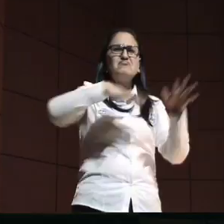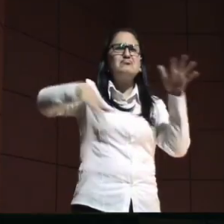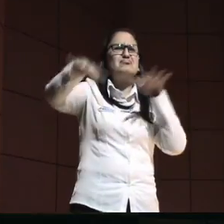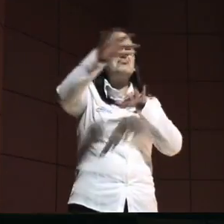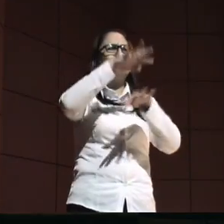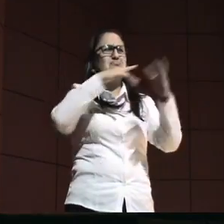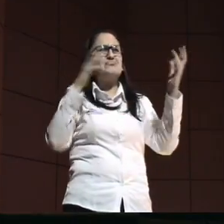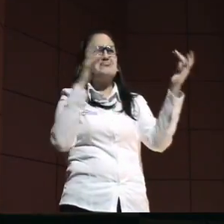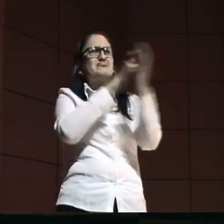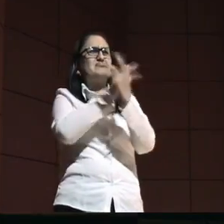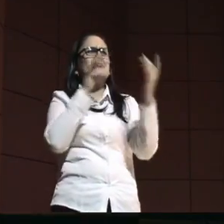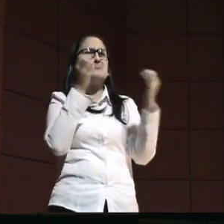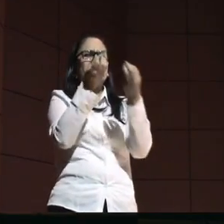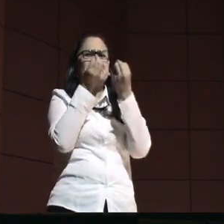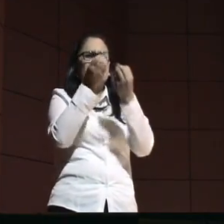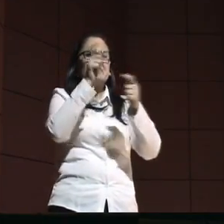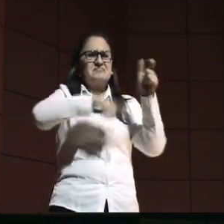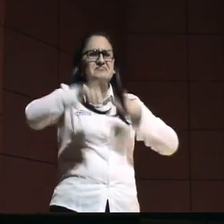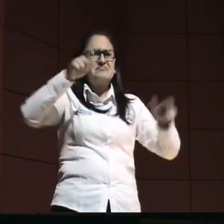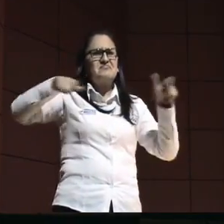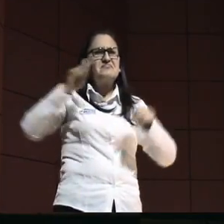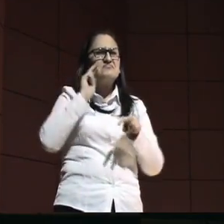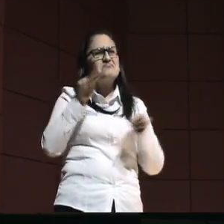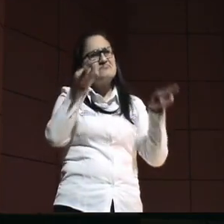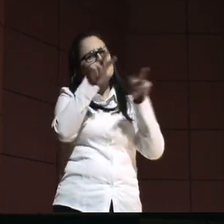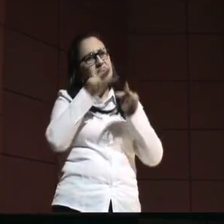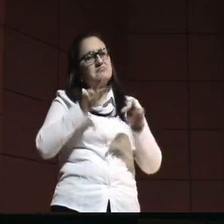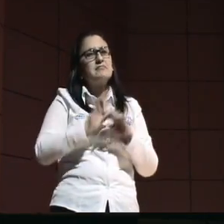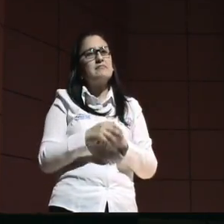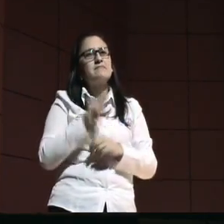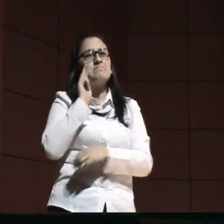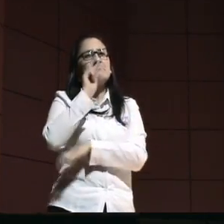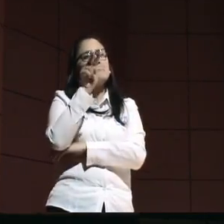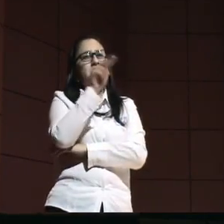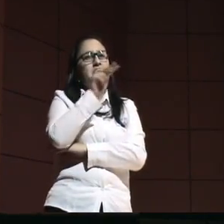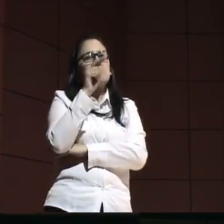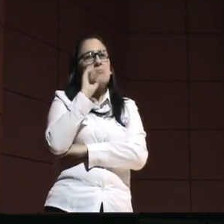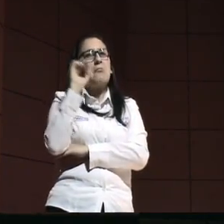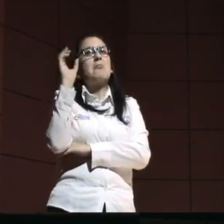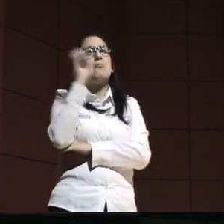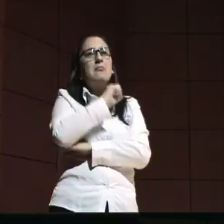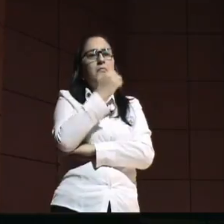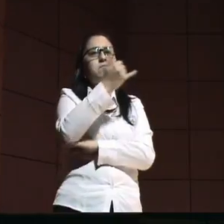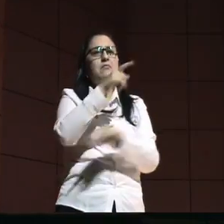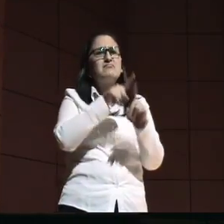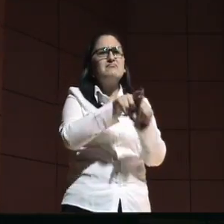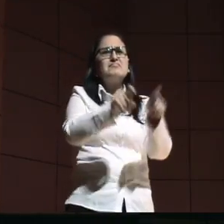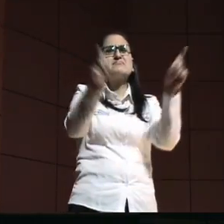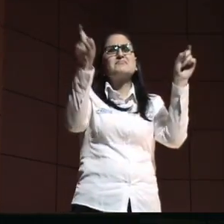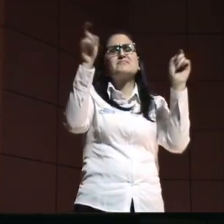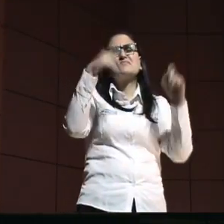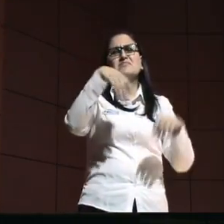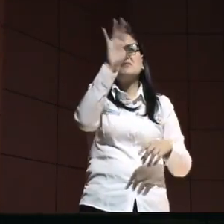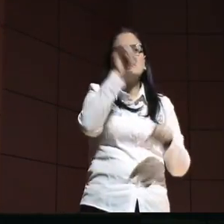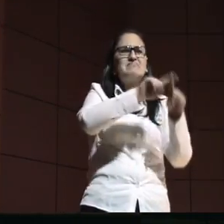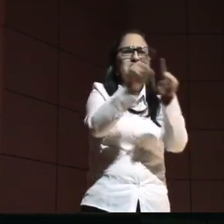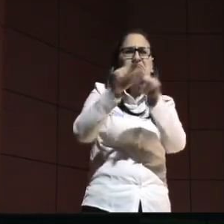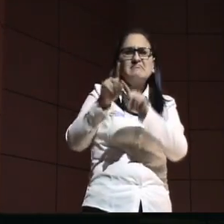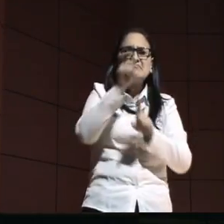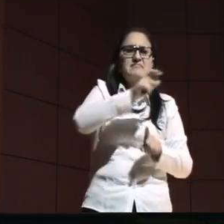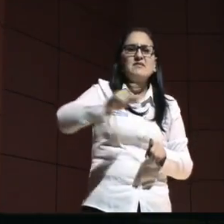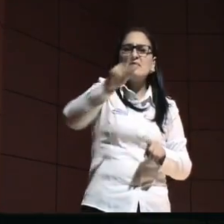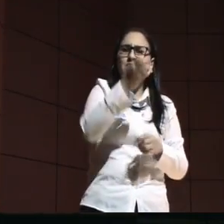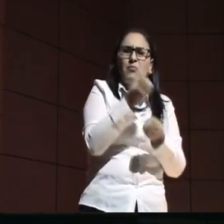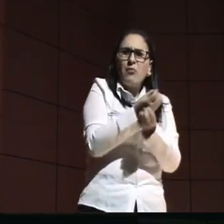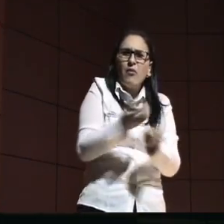diversidad, cantidad de gente. Me di cuenta de la diversidad y